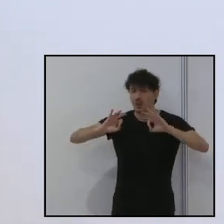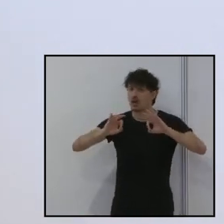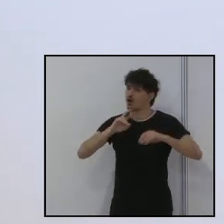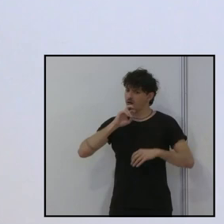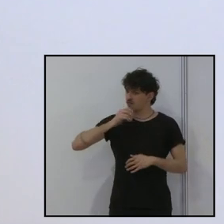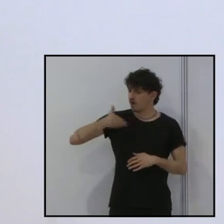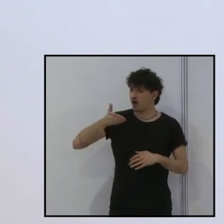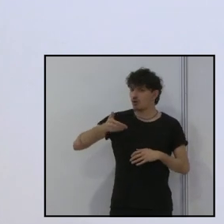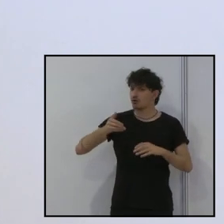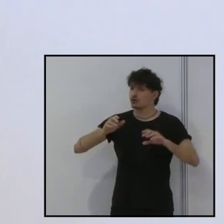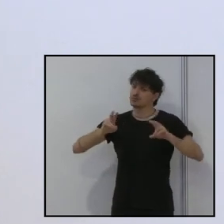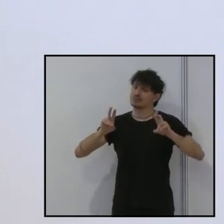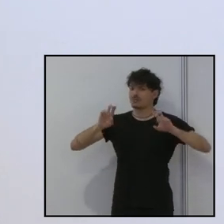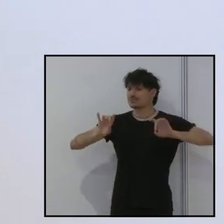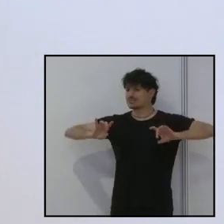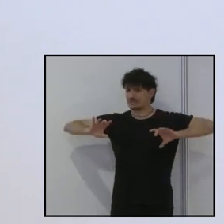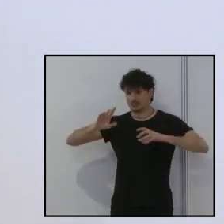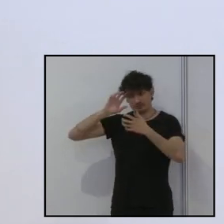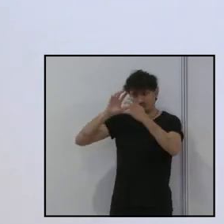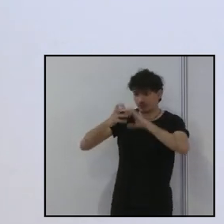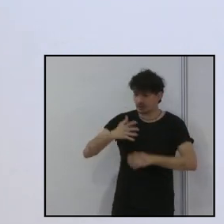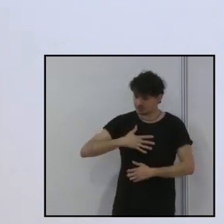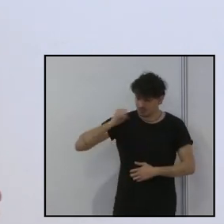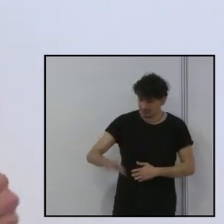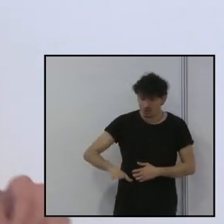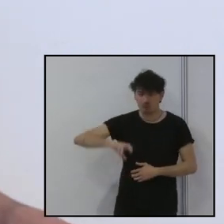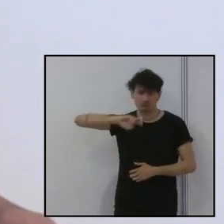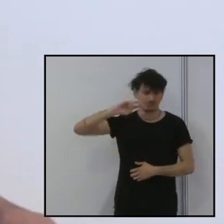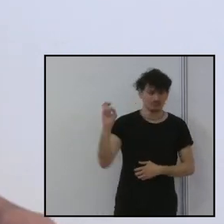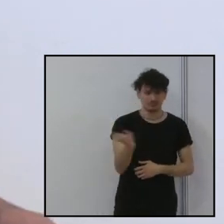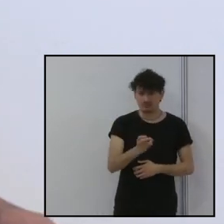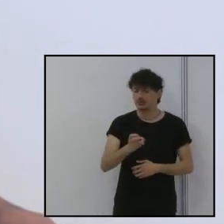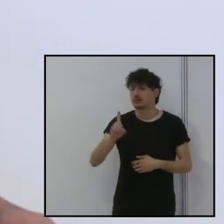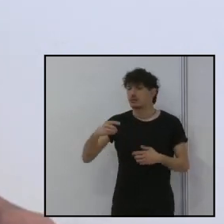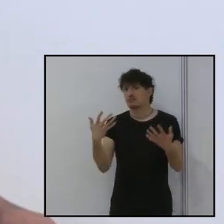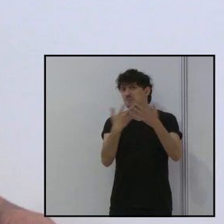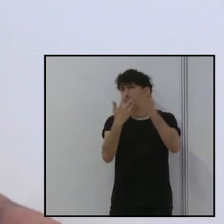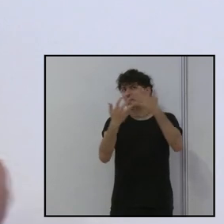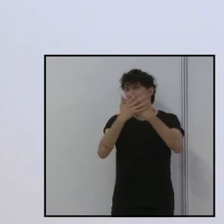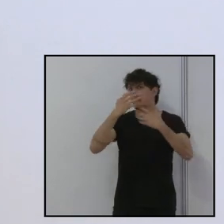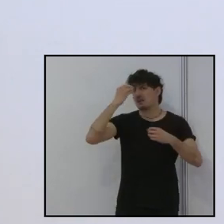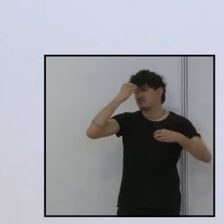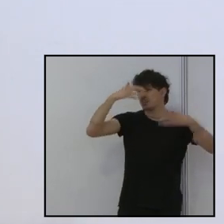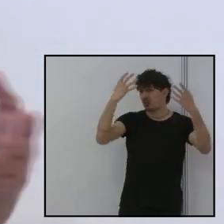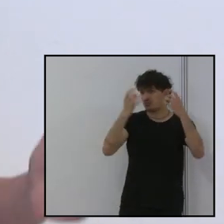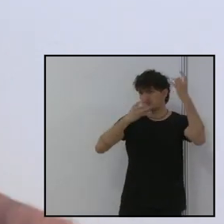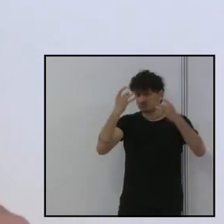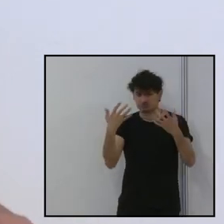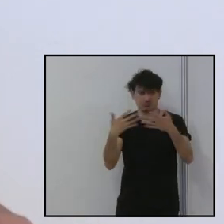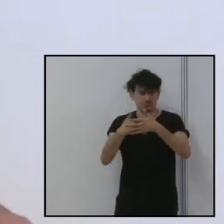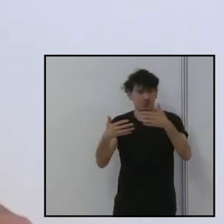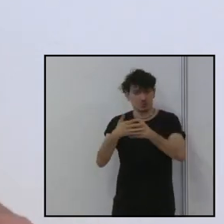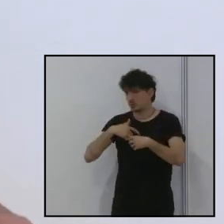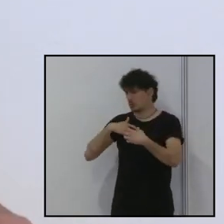de la locura, de la depresión, del suicidio y la riqueza de anécdotas mezcladas con ficción. Como lector de su libro, yo suscribo